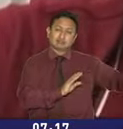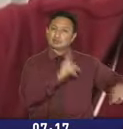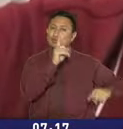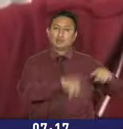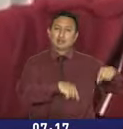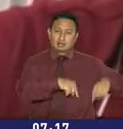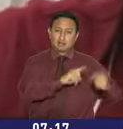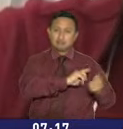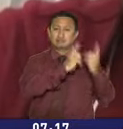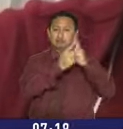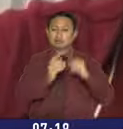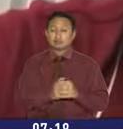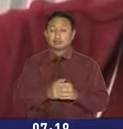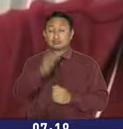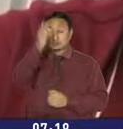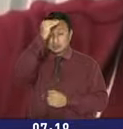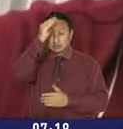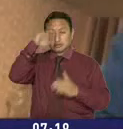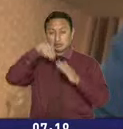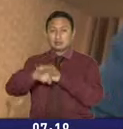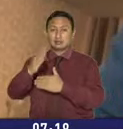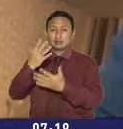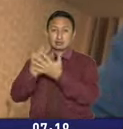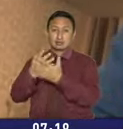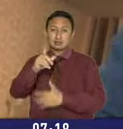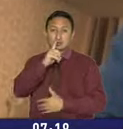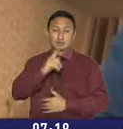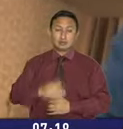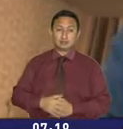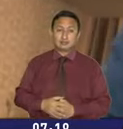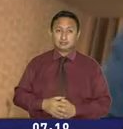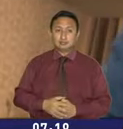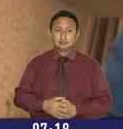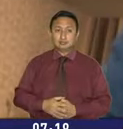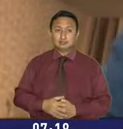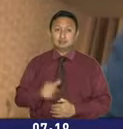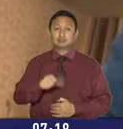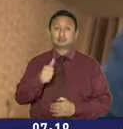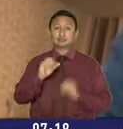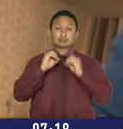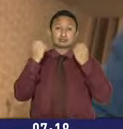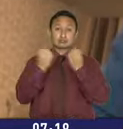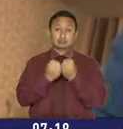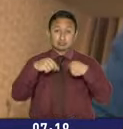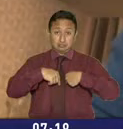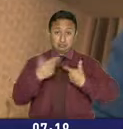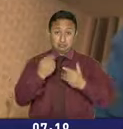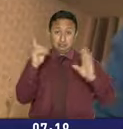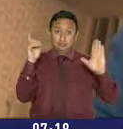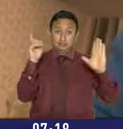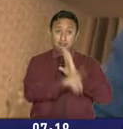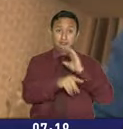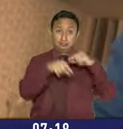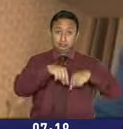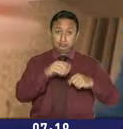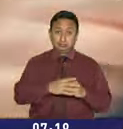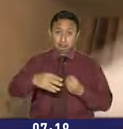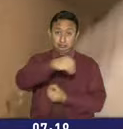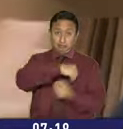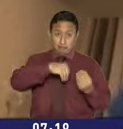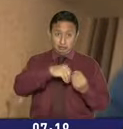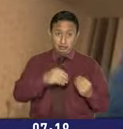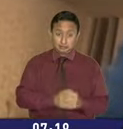la Tacunga. Otras organizaciones han anunciado denuncias, ¿no es cierto? Han anunciado otras acciones, pero que no van a tener ninguna incidencia sobre